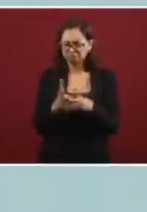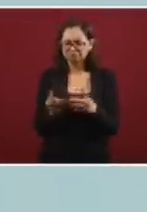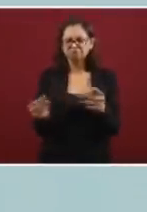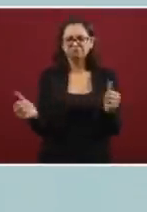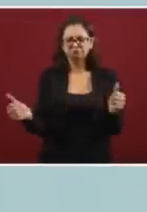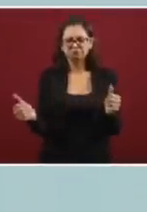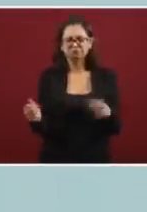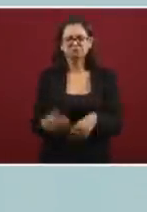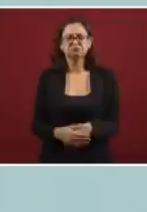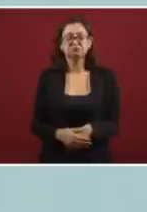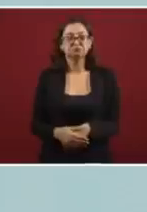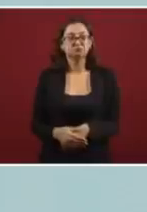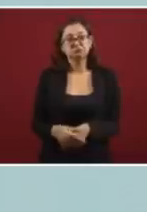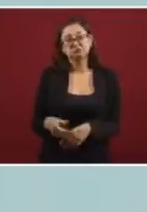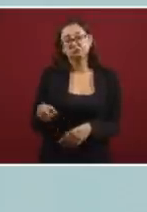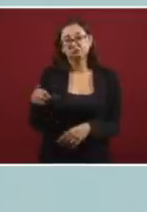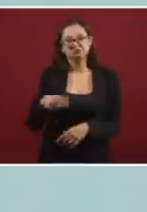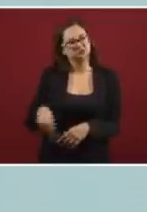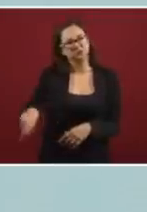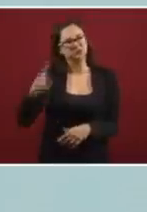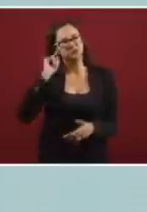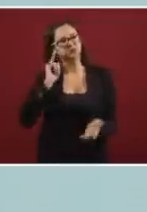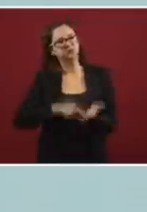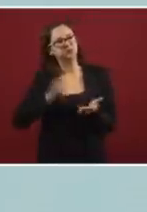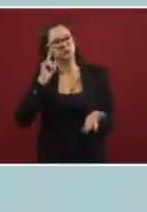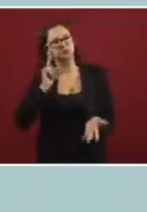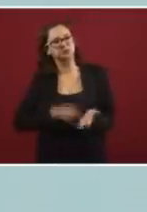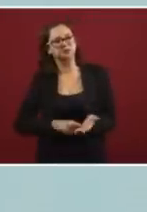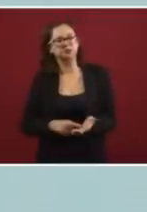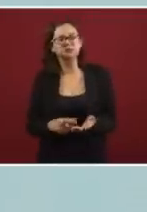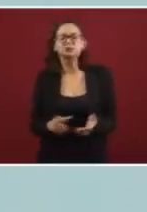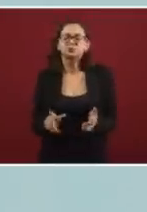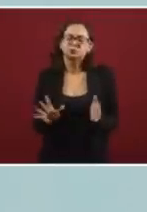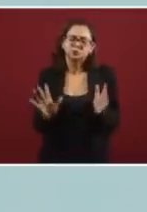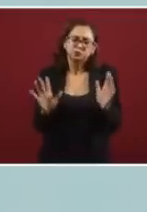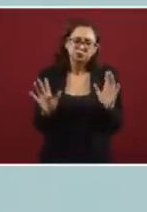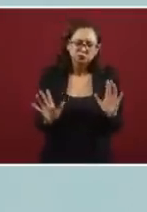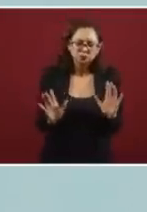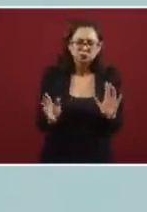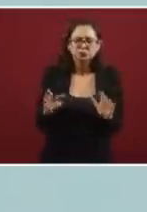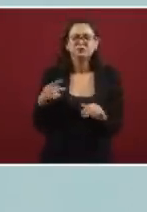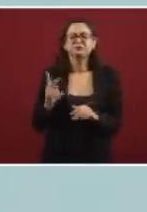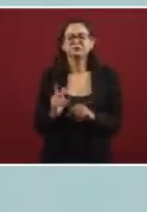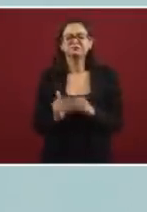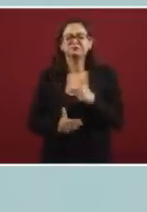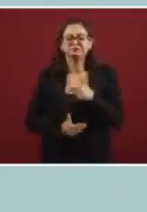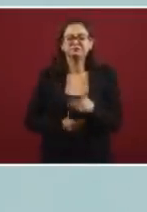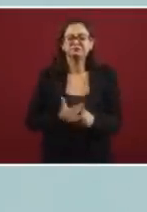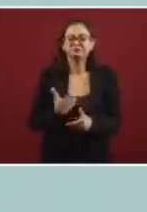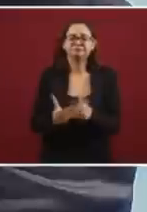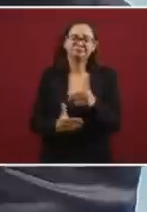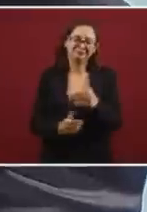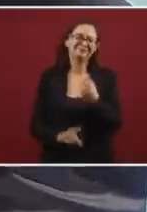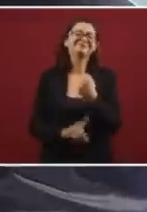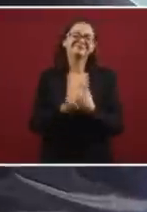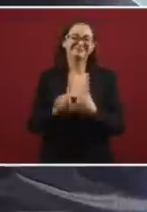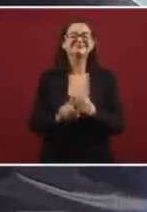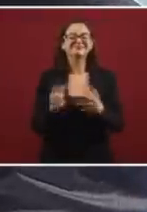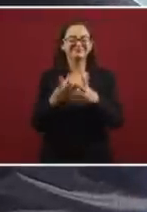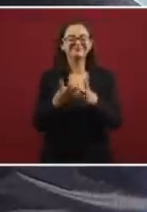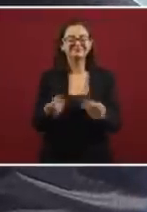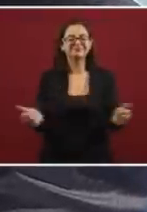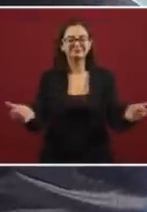fuimos muy cuestionados pero lo cierto es que se resolvió